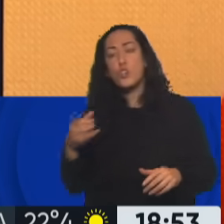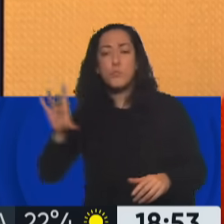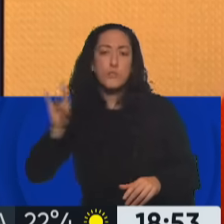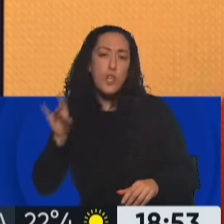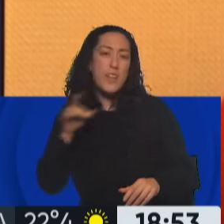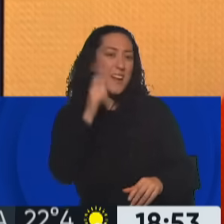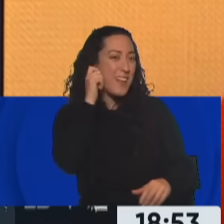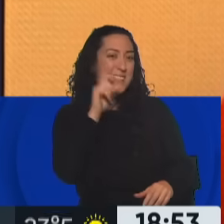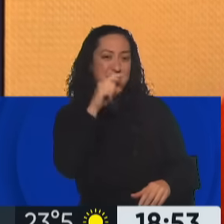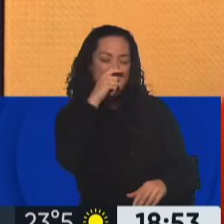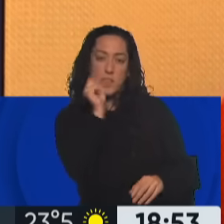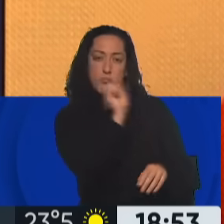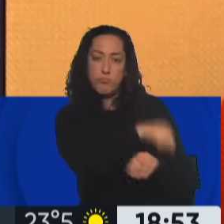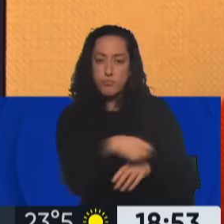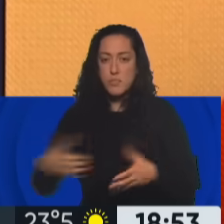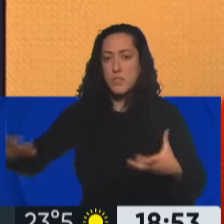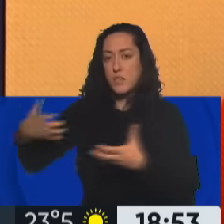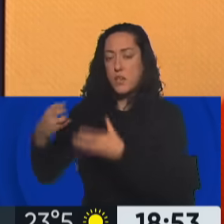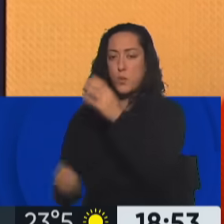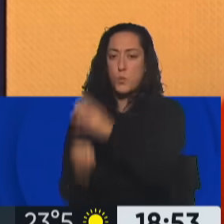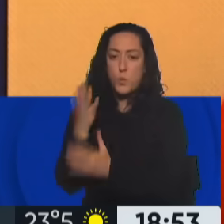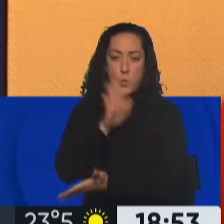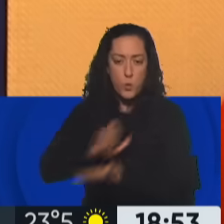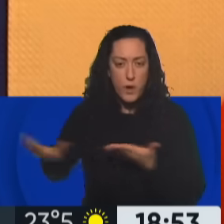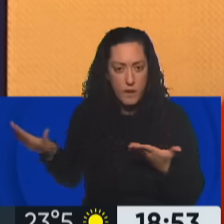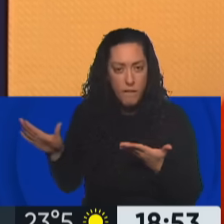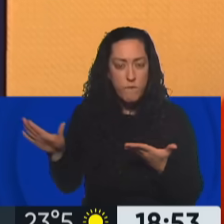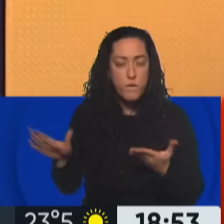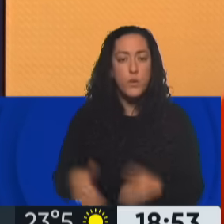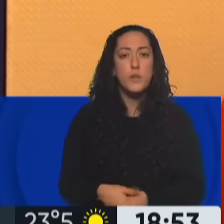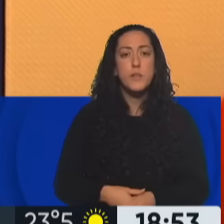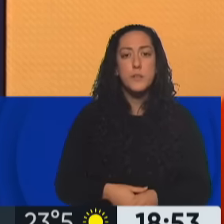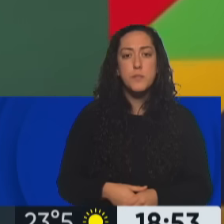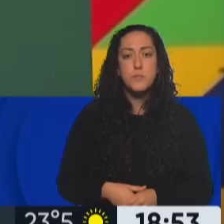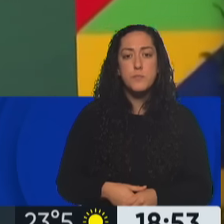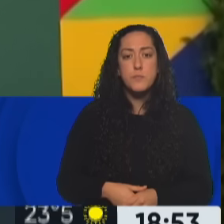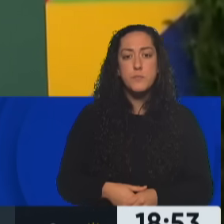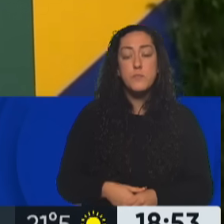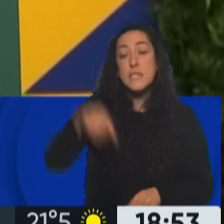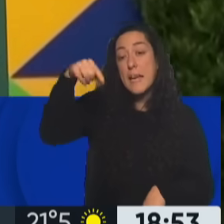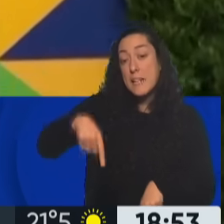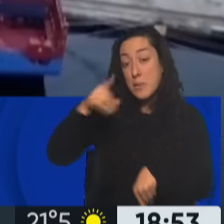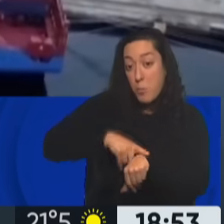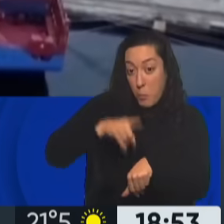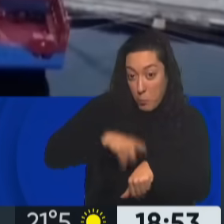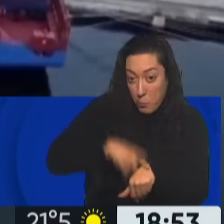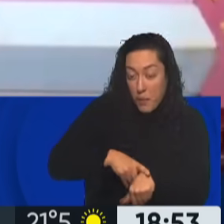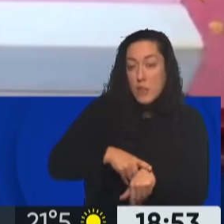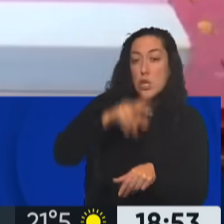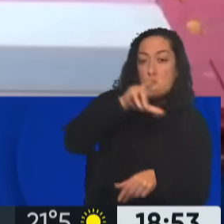G7. Os BRICS segue como fiador de un futuro promissor. Actualmente representa